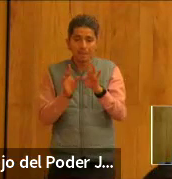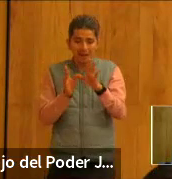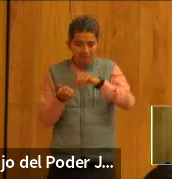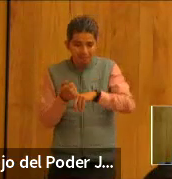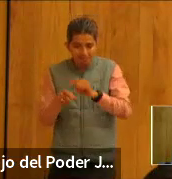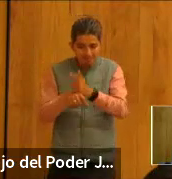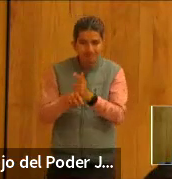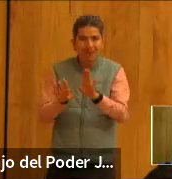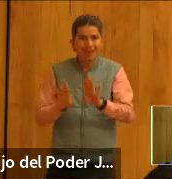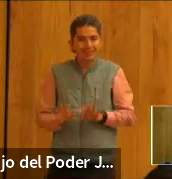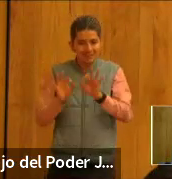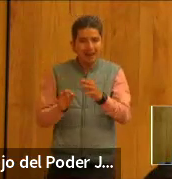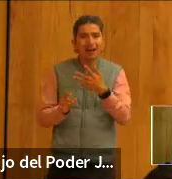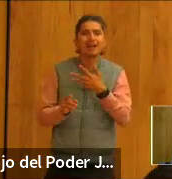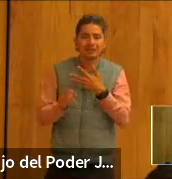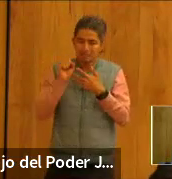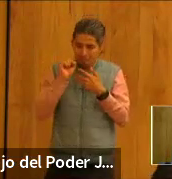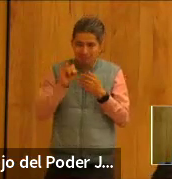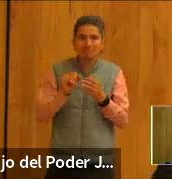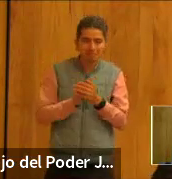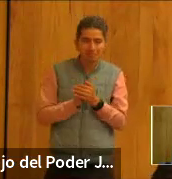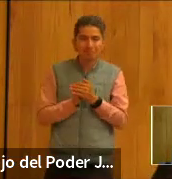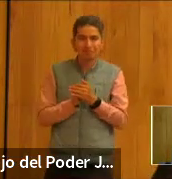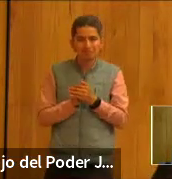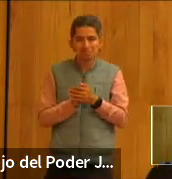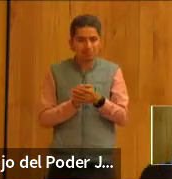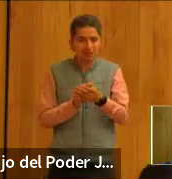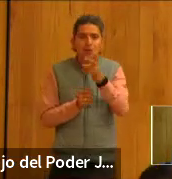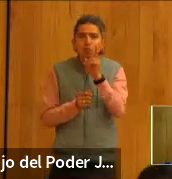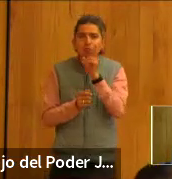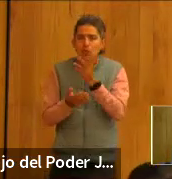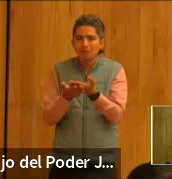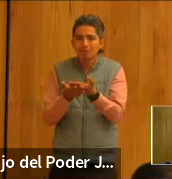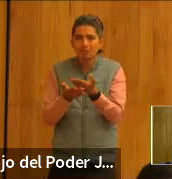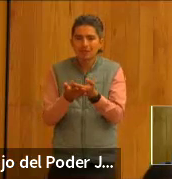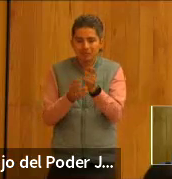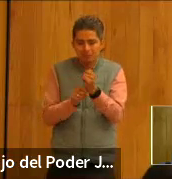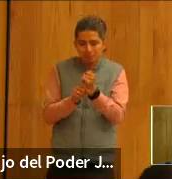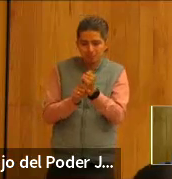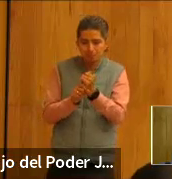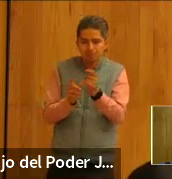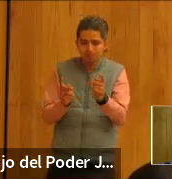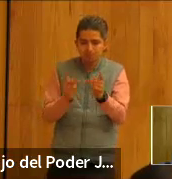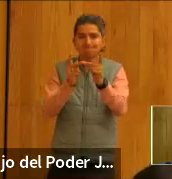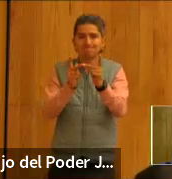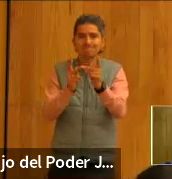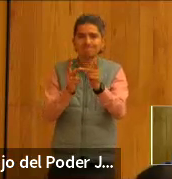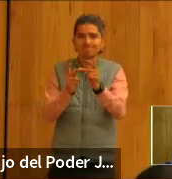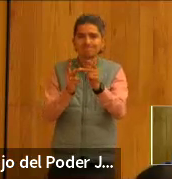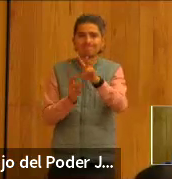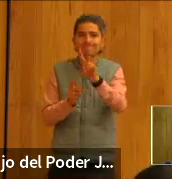sí tenía esas características. En ese sentido, esa prueba pericial corrobora lo que dice la